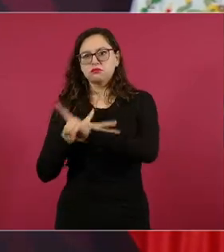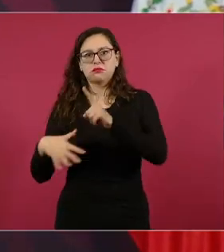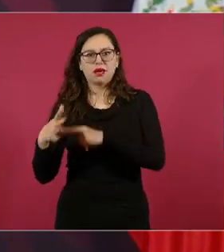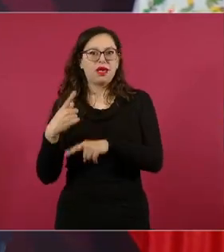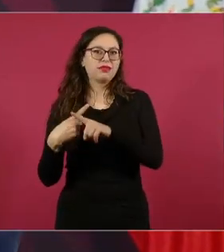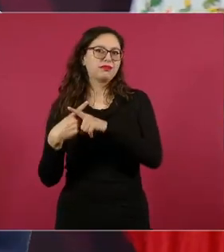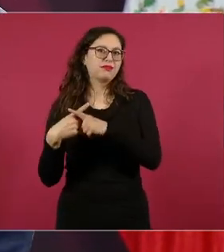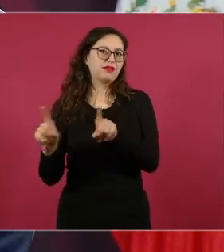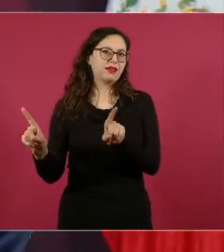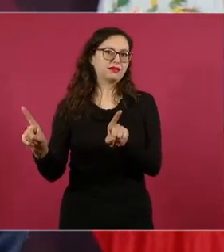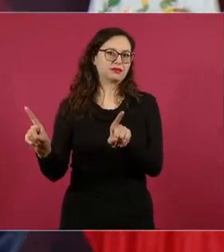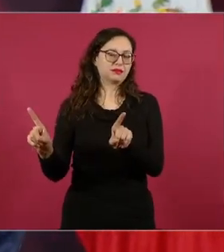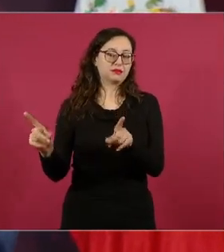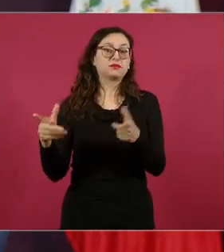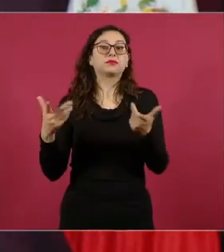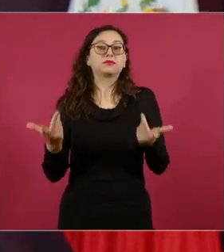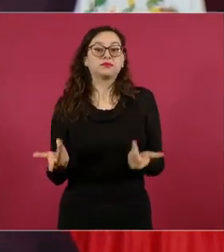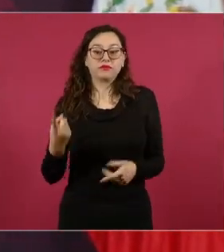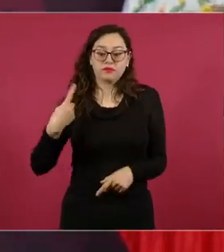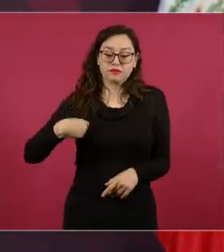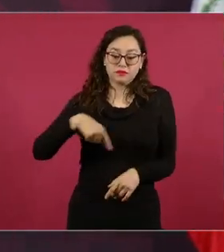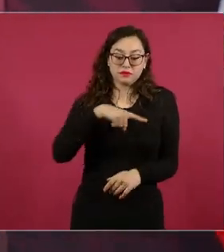fue establecer las nuevas reglas